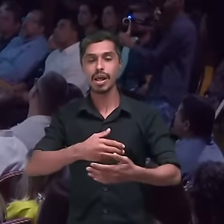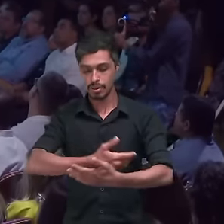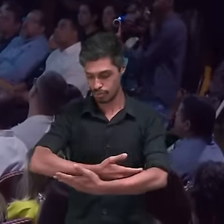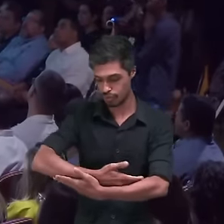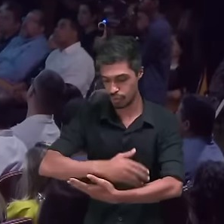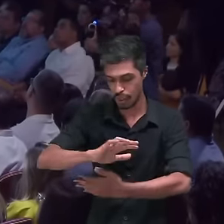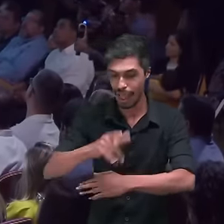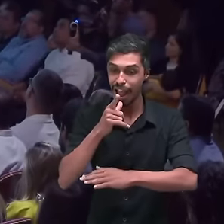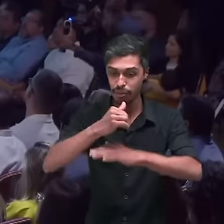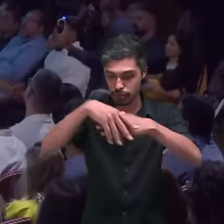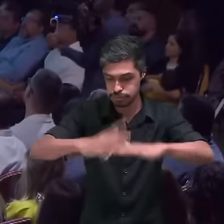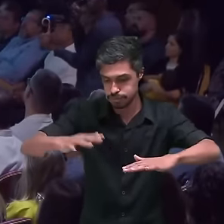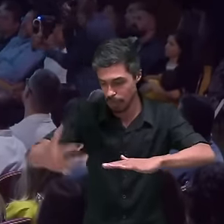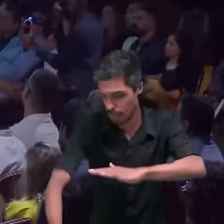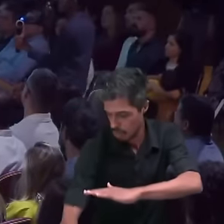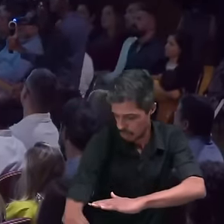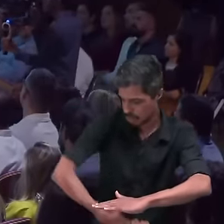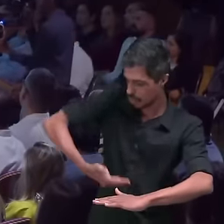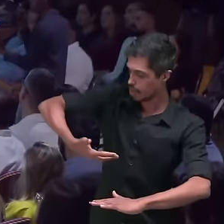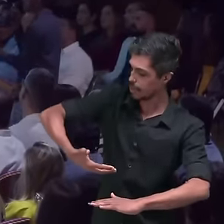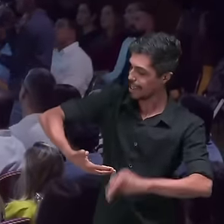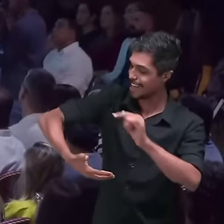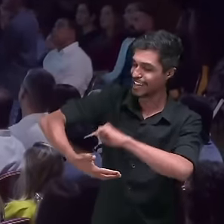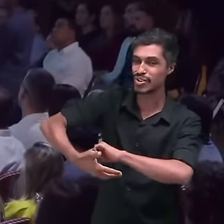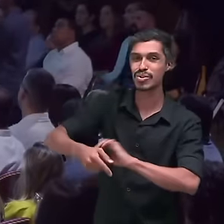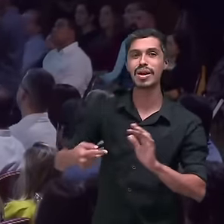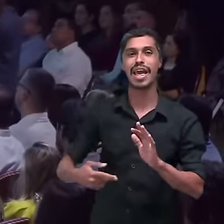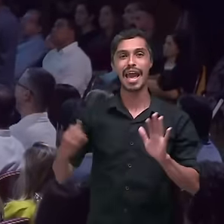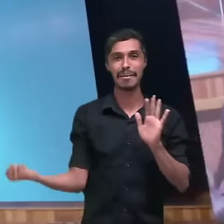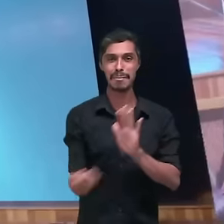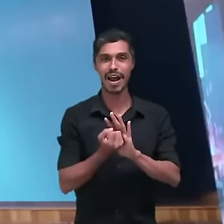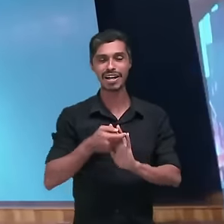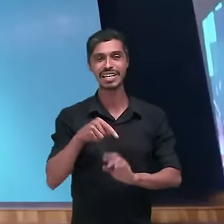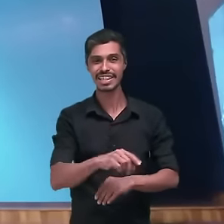nombre, era su historia.